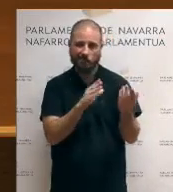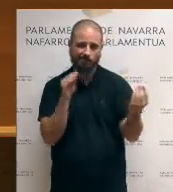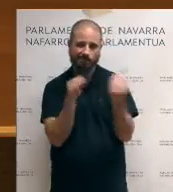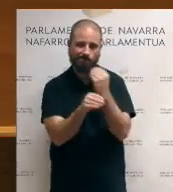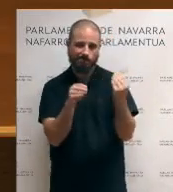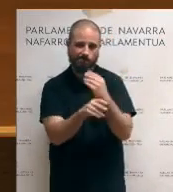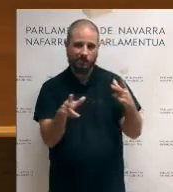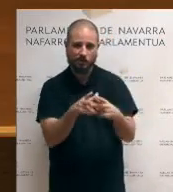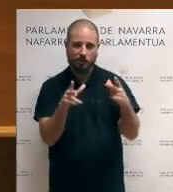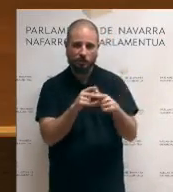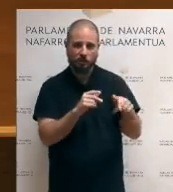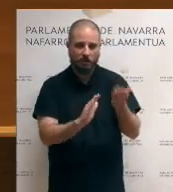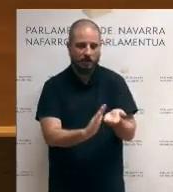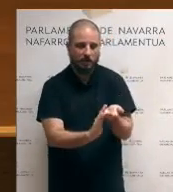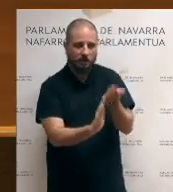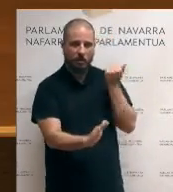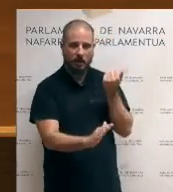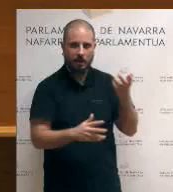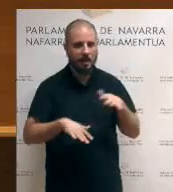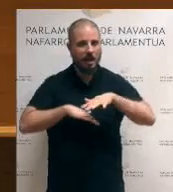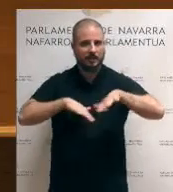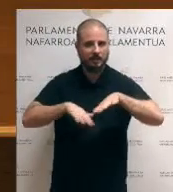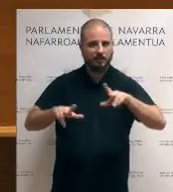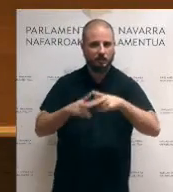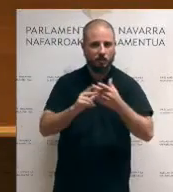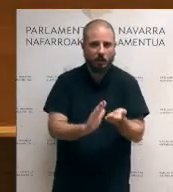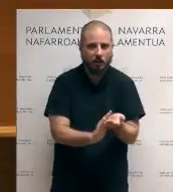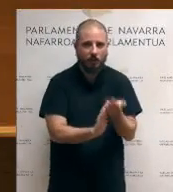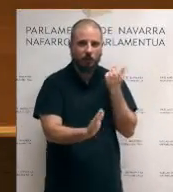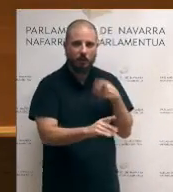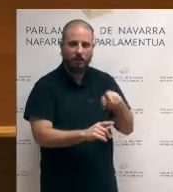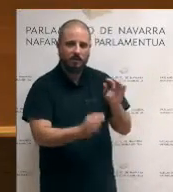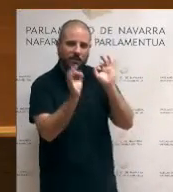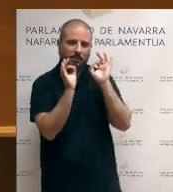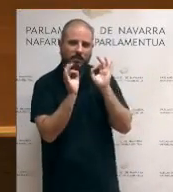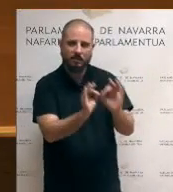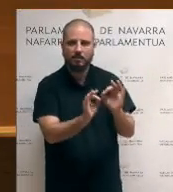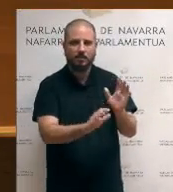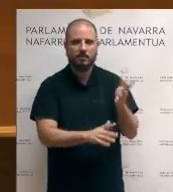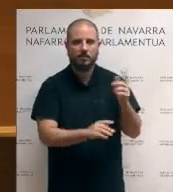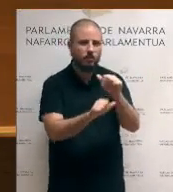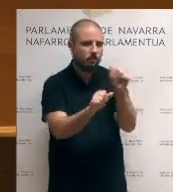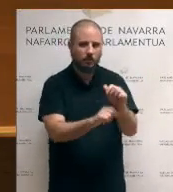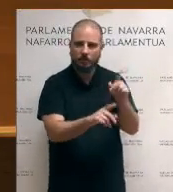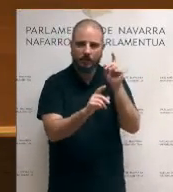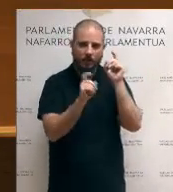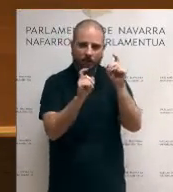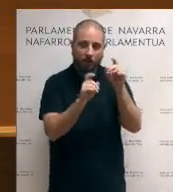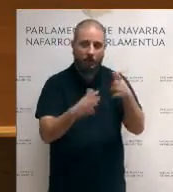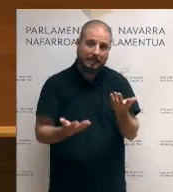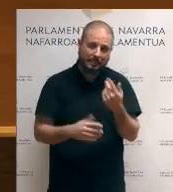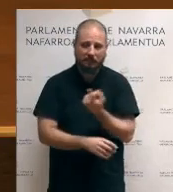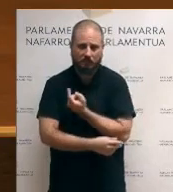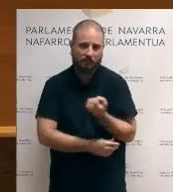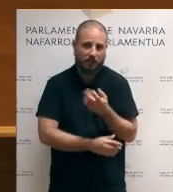social, despojarlo de ese activismo social y dotarlo de un carácter educativo del que en muchas partes carece, digan lo que digan los